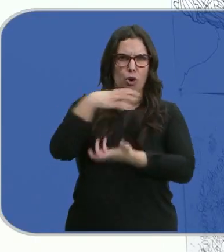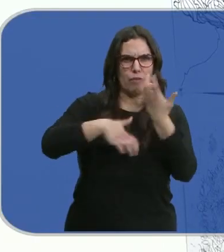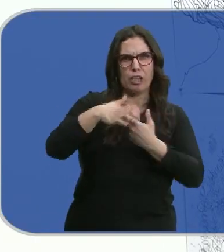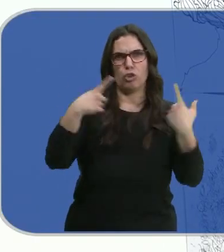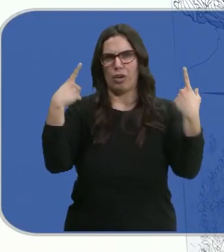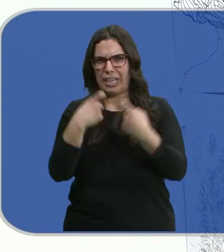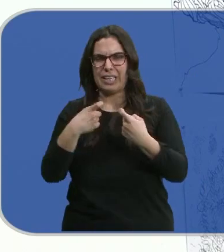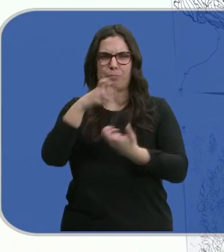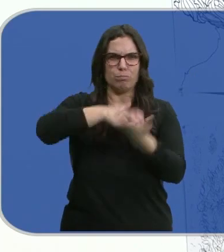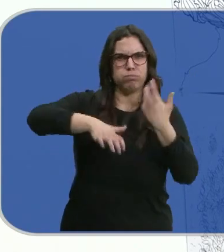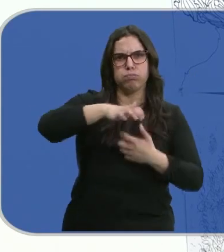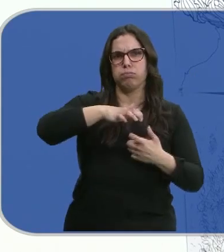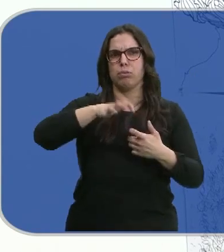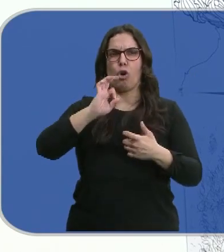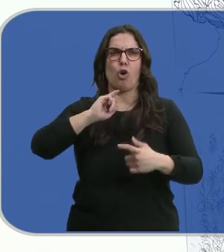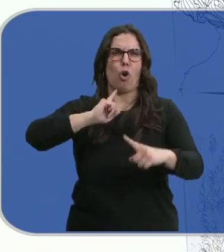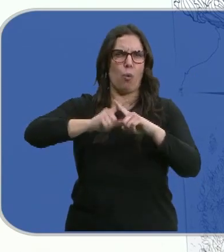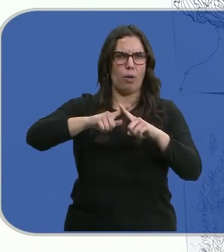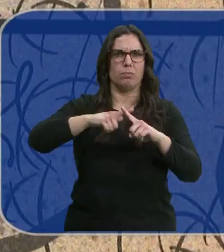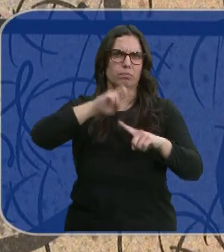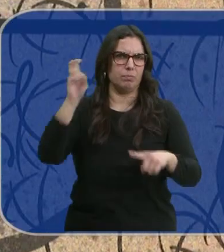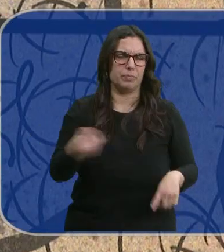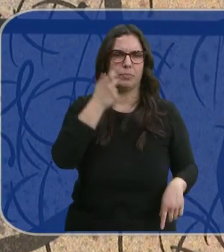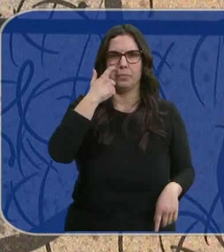como la guerrilla, la violencia o la sexualidad.